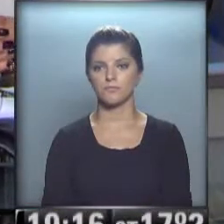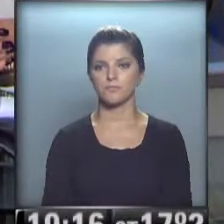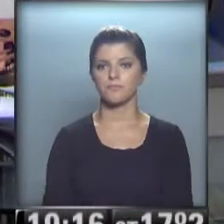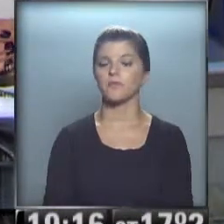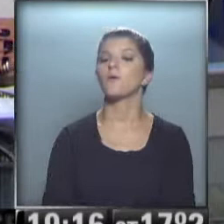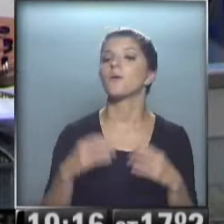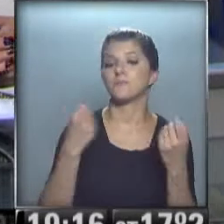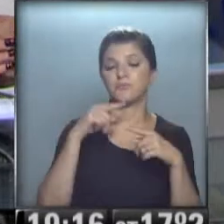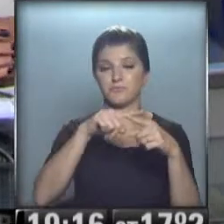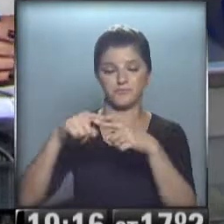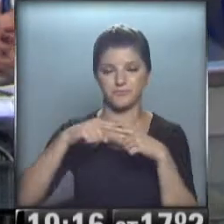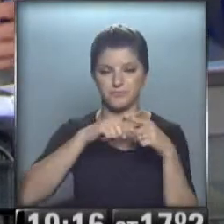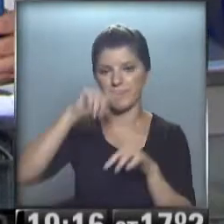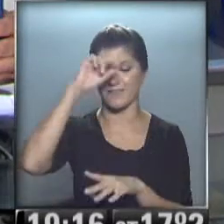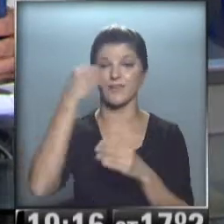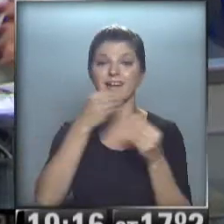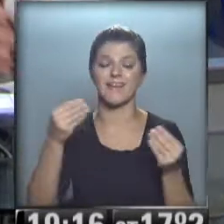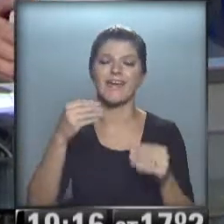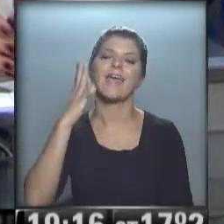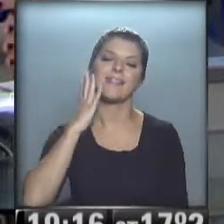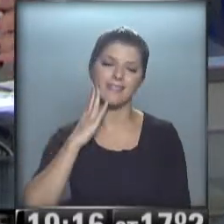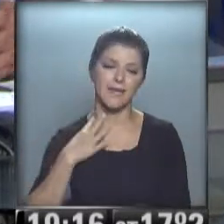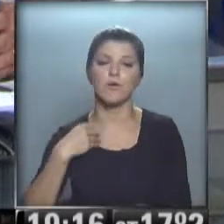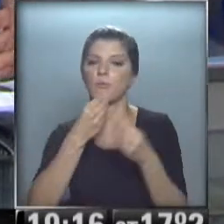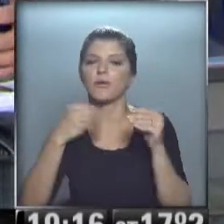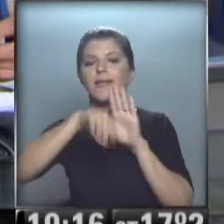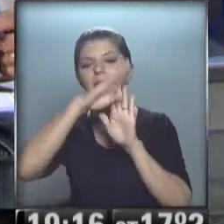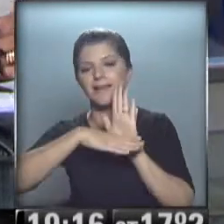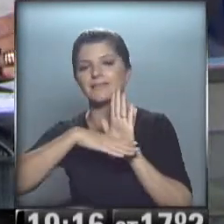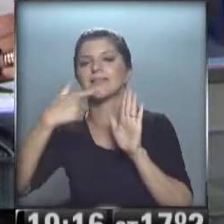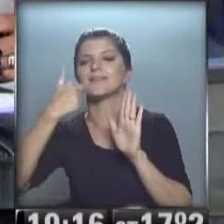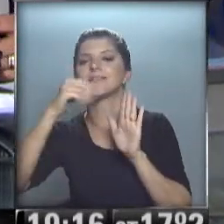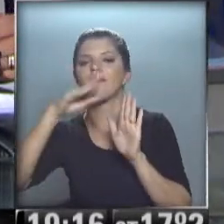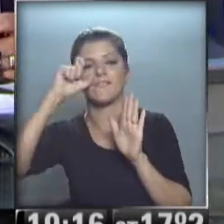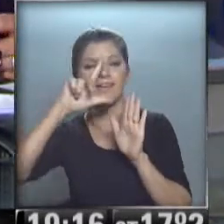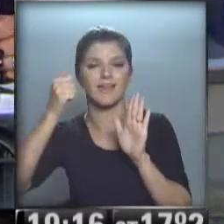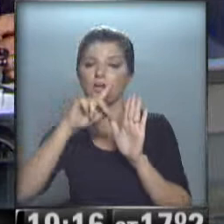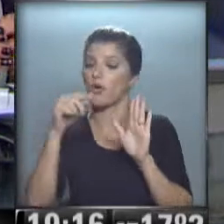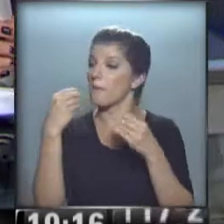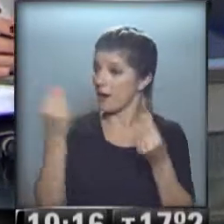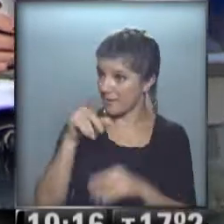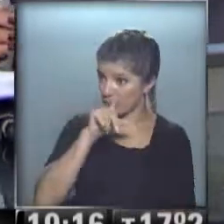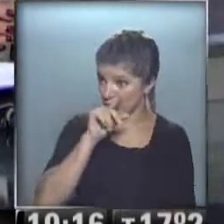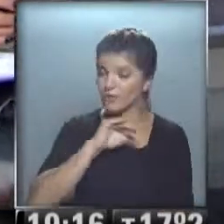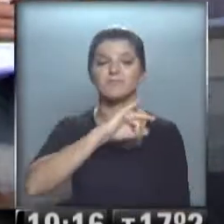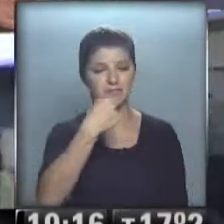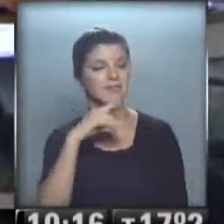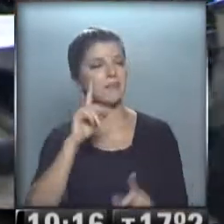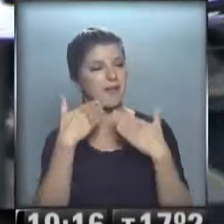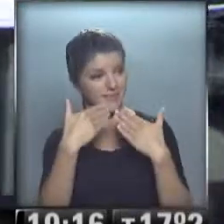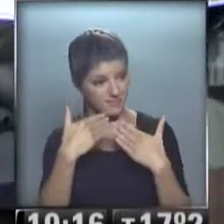gran debate nacional tiene que ver con Tevez, que por qué no está en la lista de Isabela y demás. Lo cierto es que Tevez tuiteó. Claro, y agradeció,